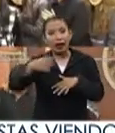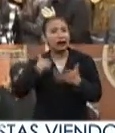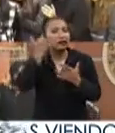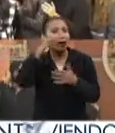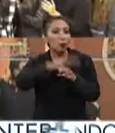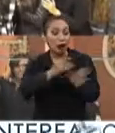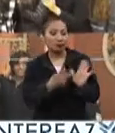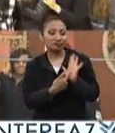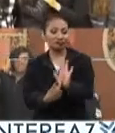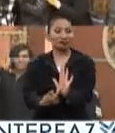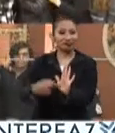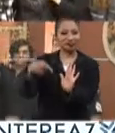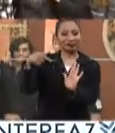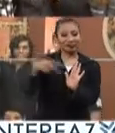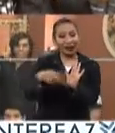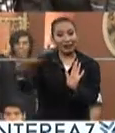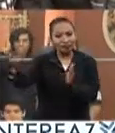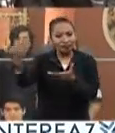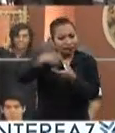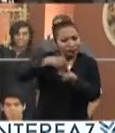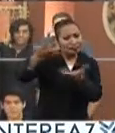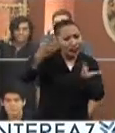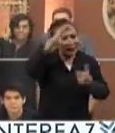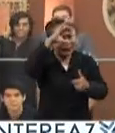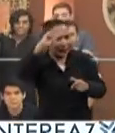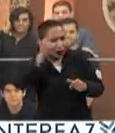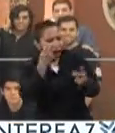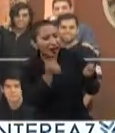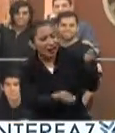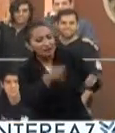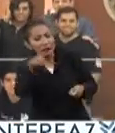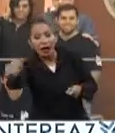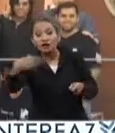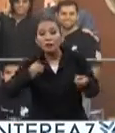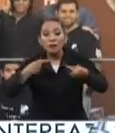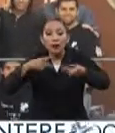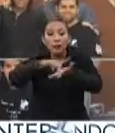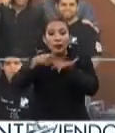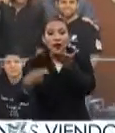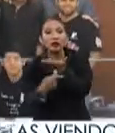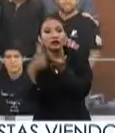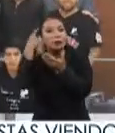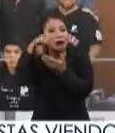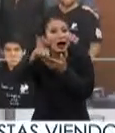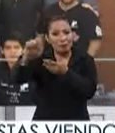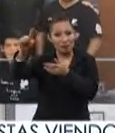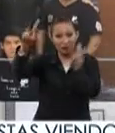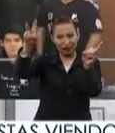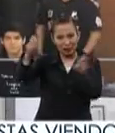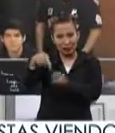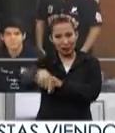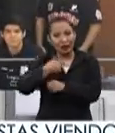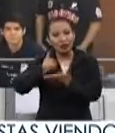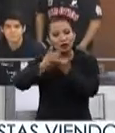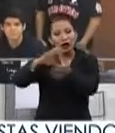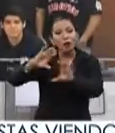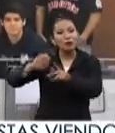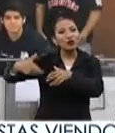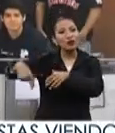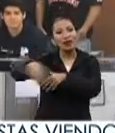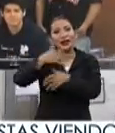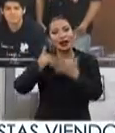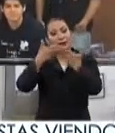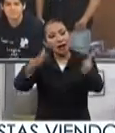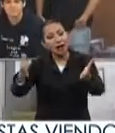la idea es eso, involucrarlos en la ciencia y tecnología, que ellos desarrollen proyectos que tengan que ver con ellos y que ayuden a la comunidad